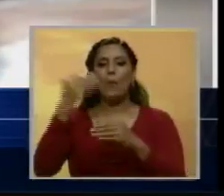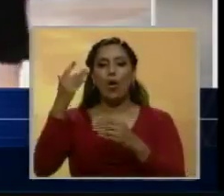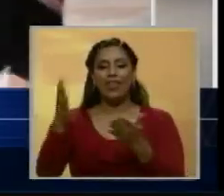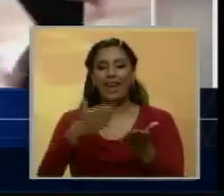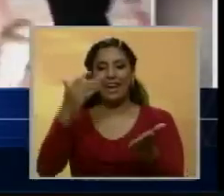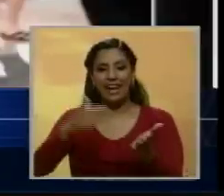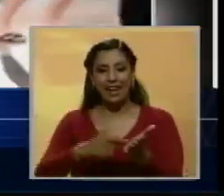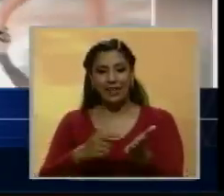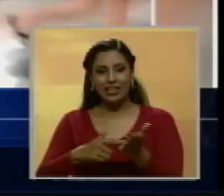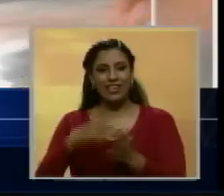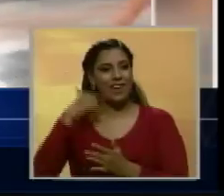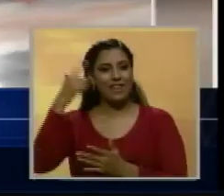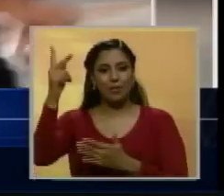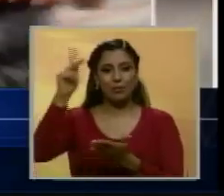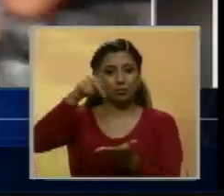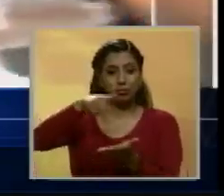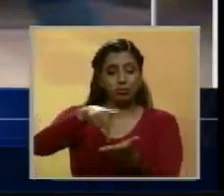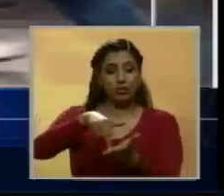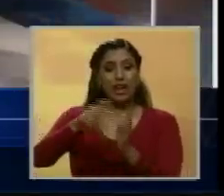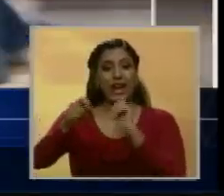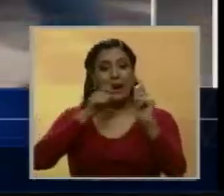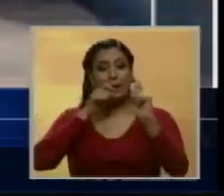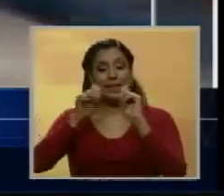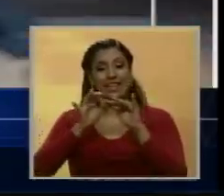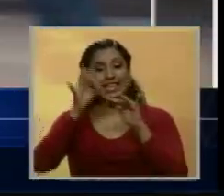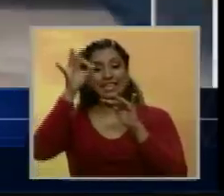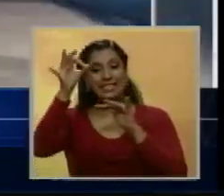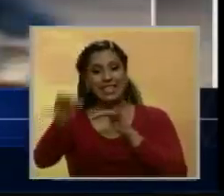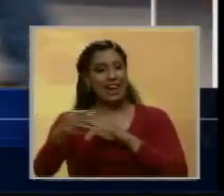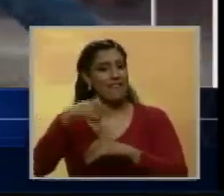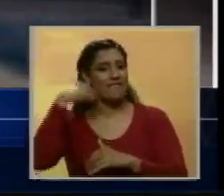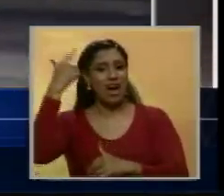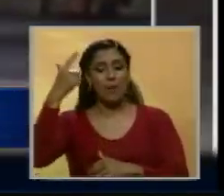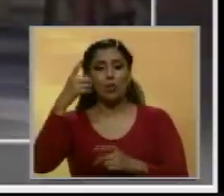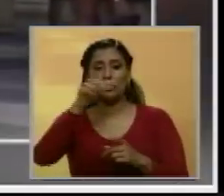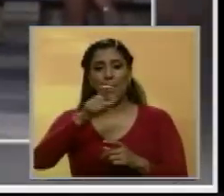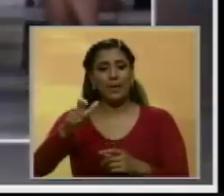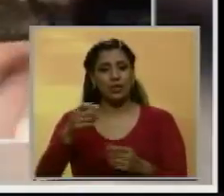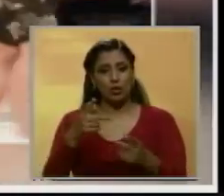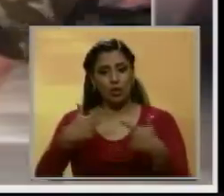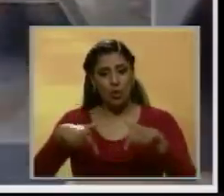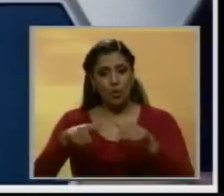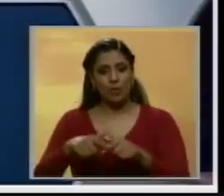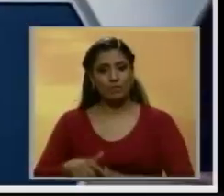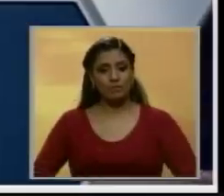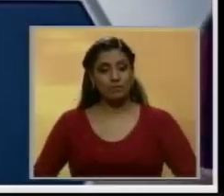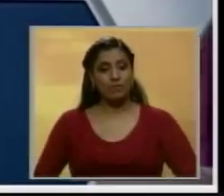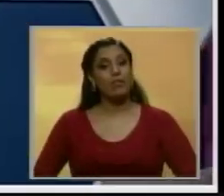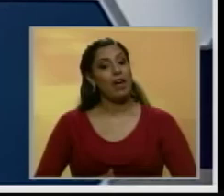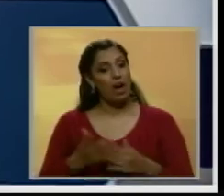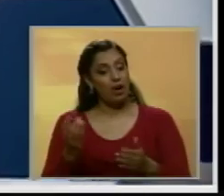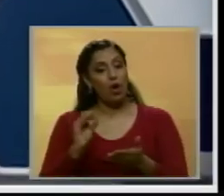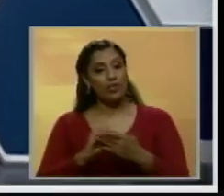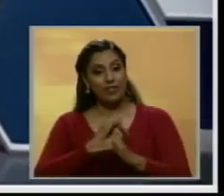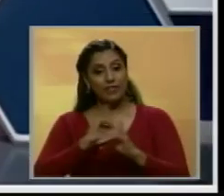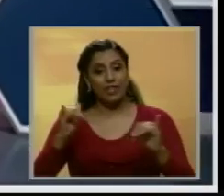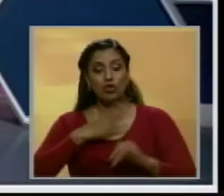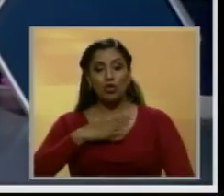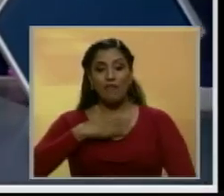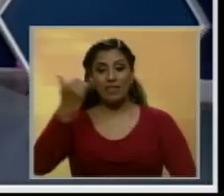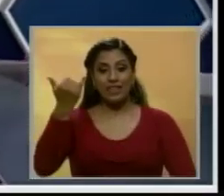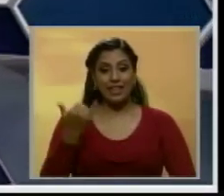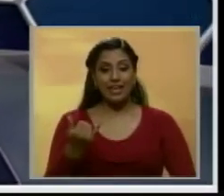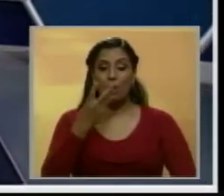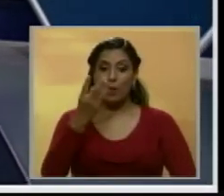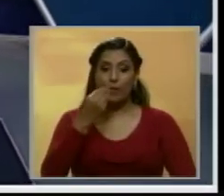revistas como Vanity Fair incluyeron reportajes de la isla con famosas como Rihanna y Adriana Lima. Así llegamos una vez más al final. Yo soy Federica